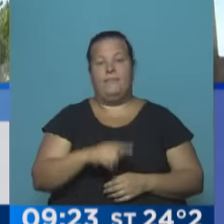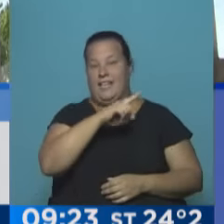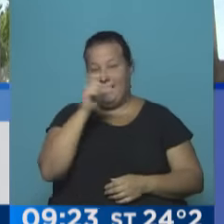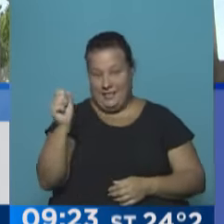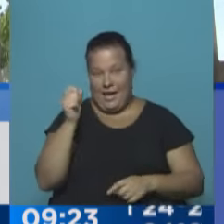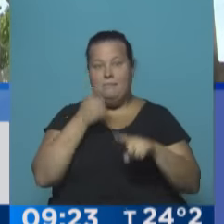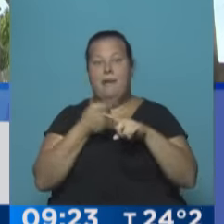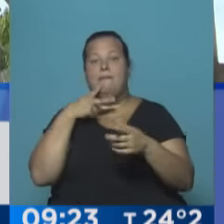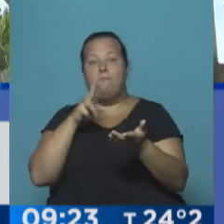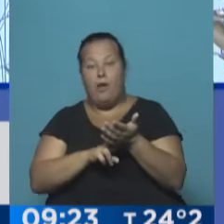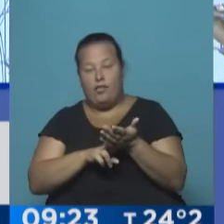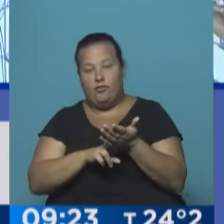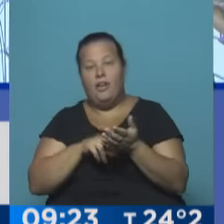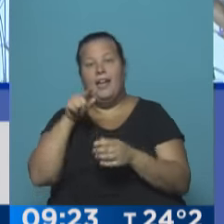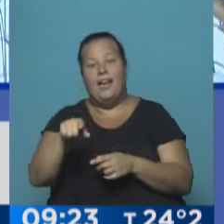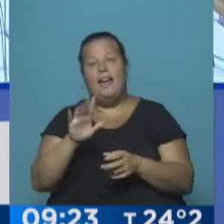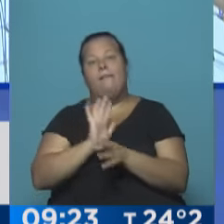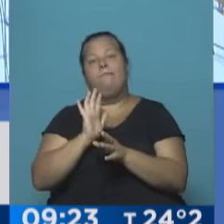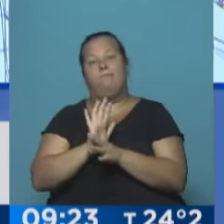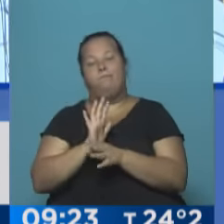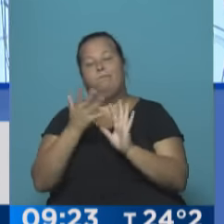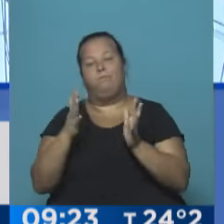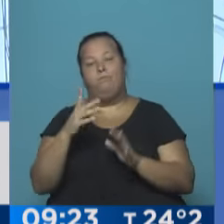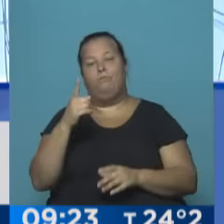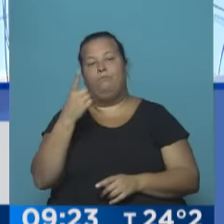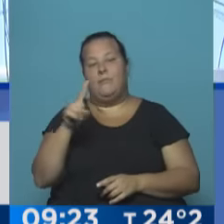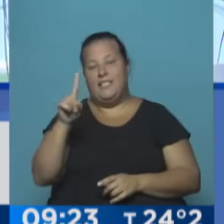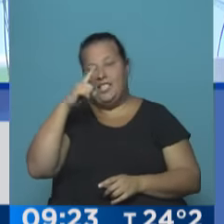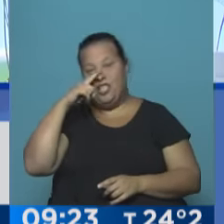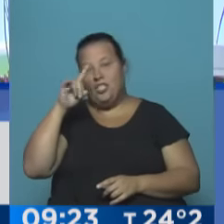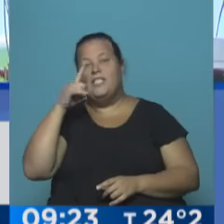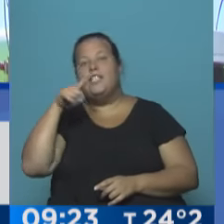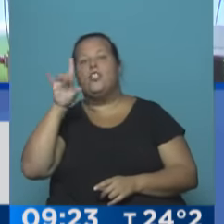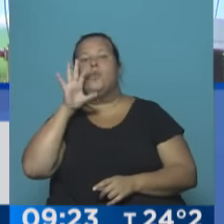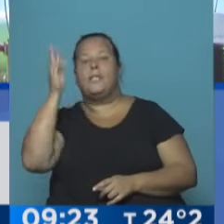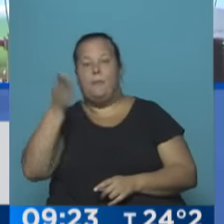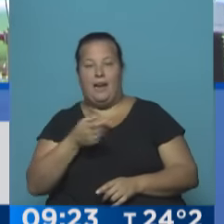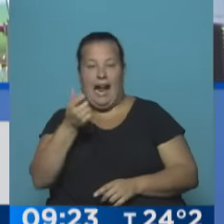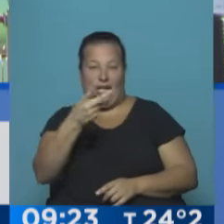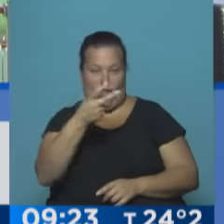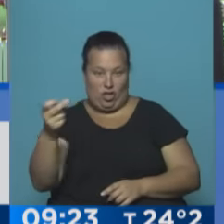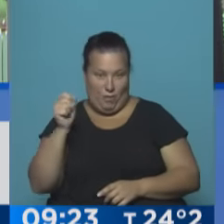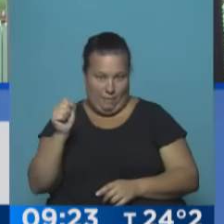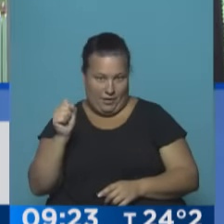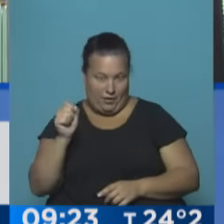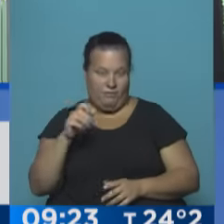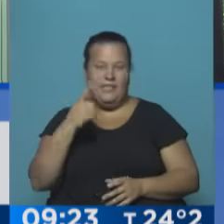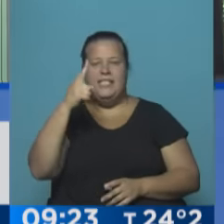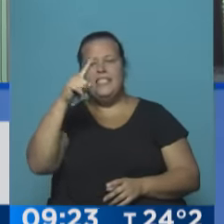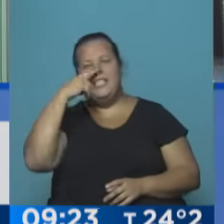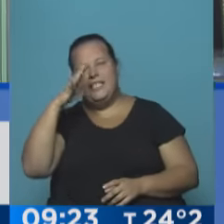100 má los impuestos eso se convierte más o menos en un aumento del 150 casi 200 de la factura sean